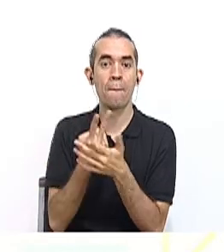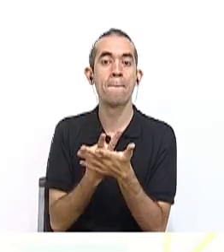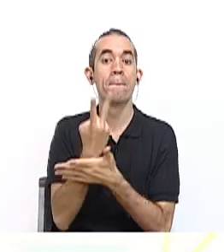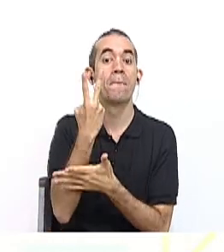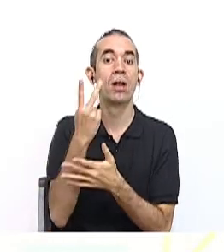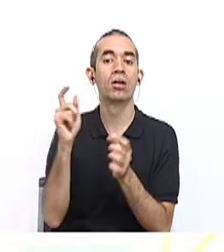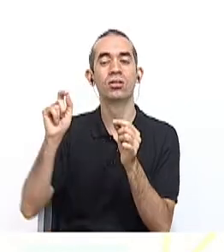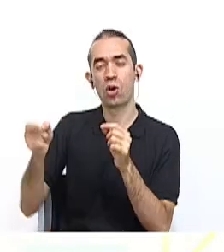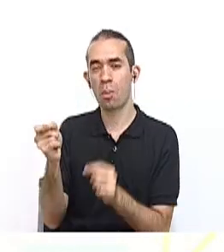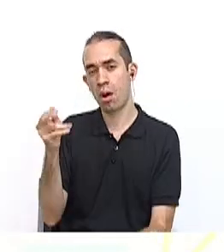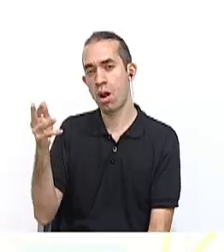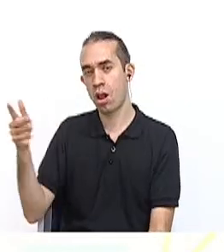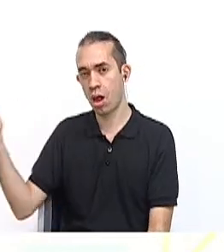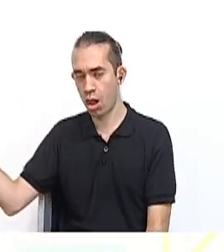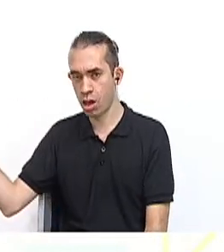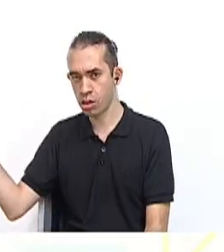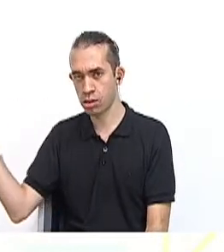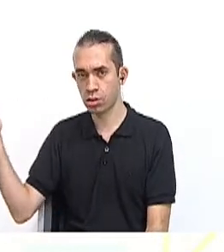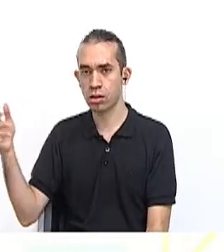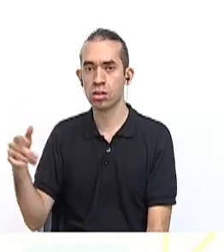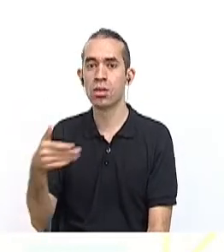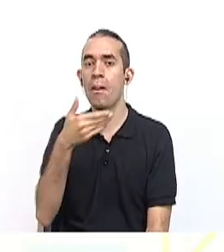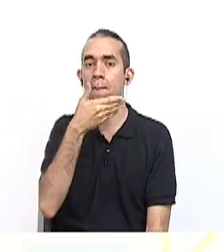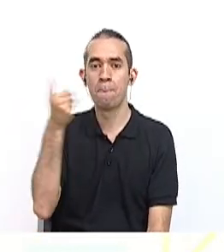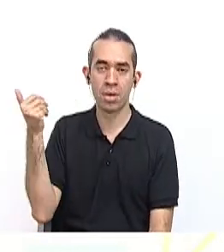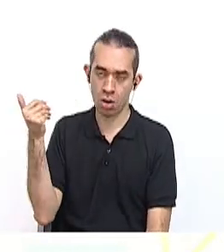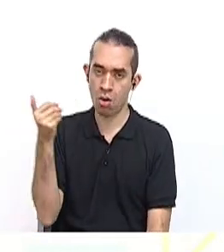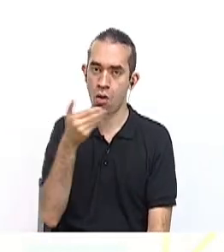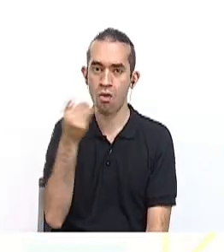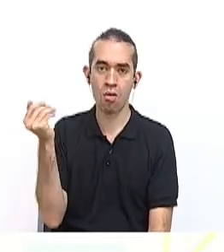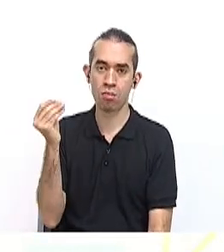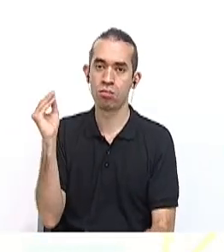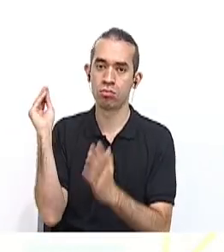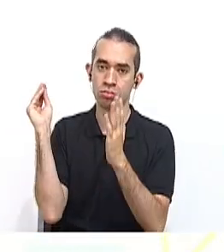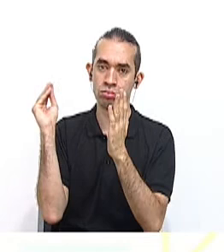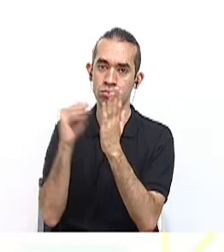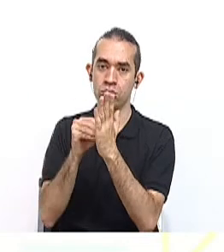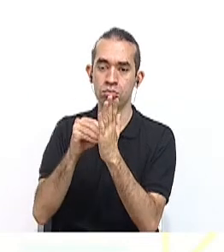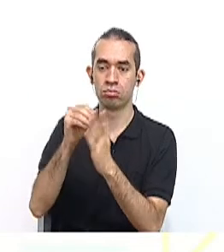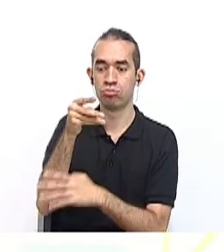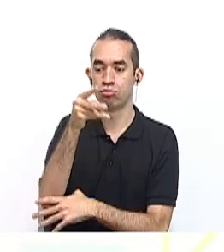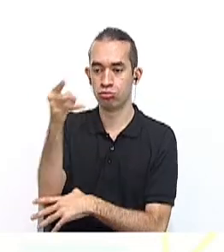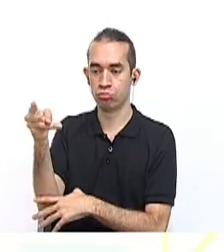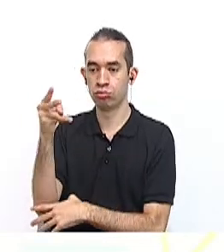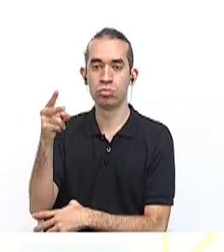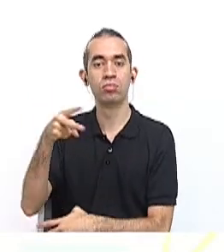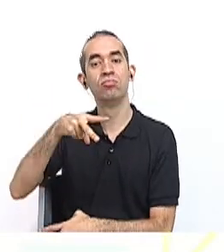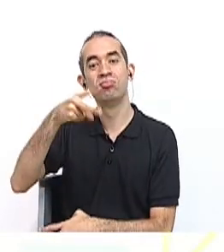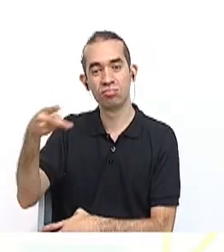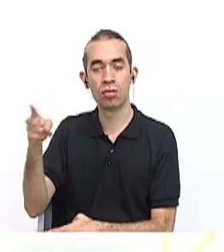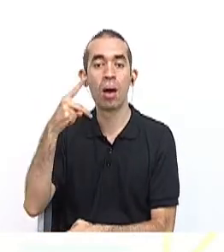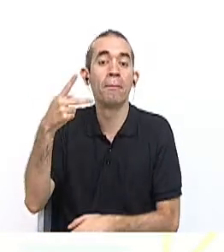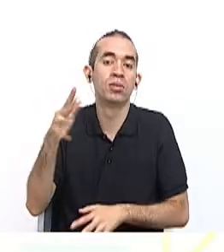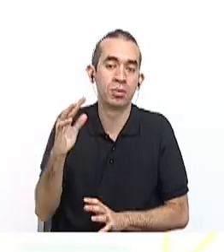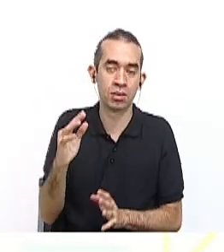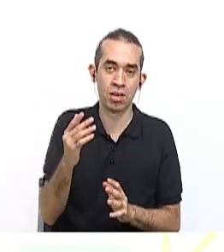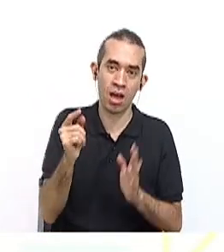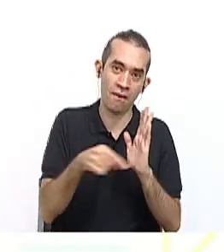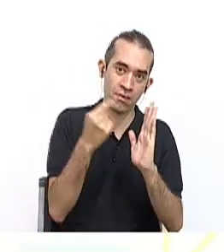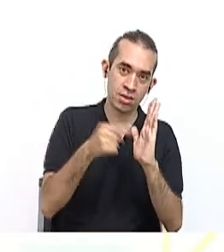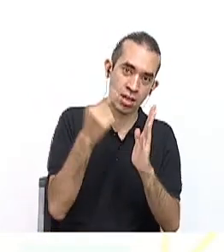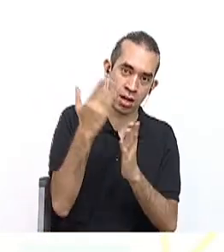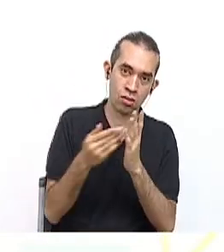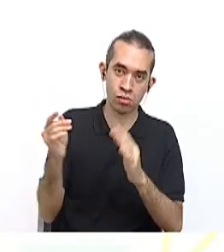con decimales, es conveniente utilizar el aproximadamente porque en algunas ocasiones